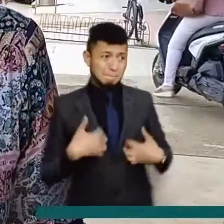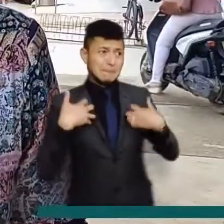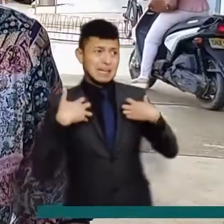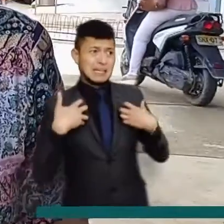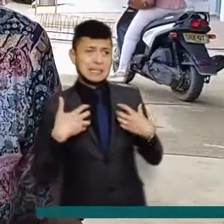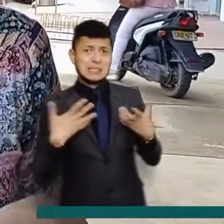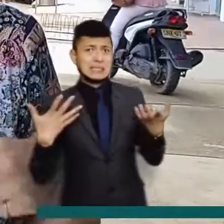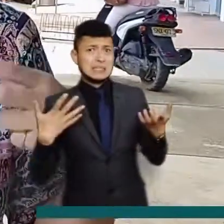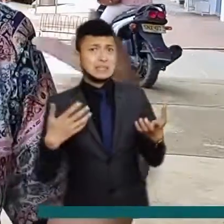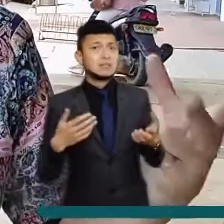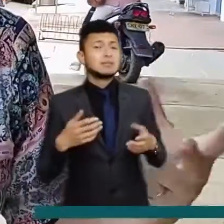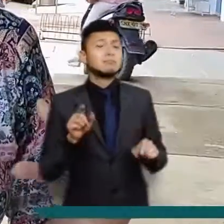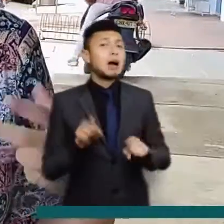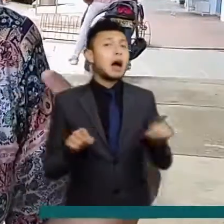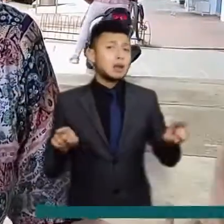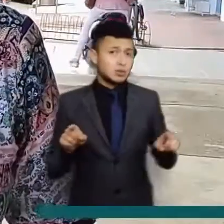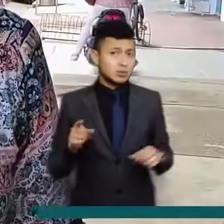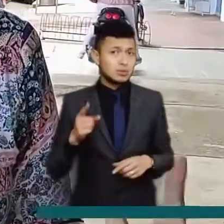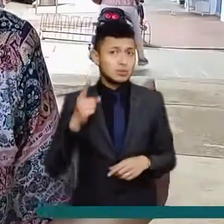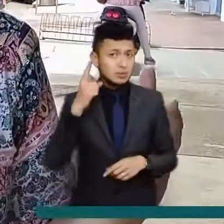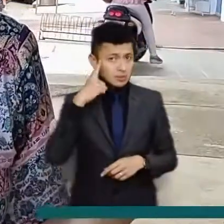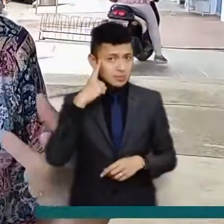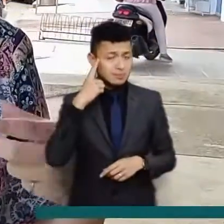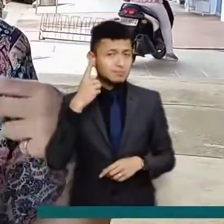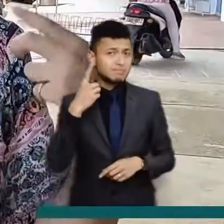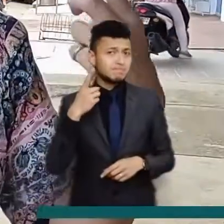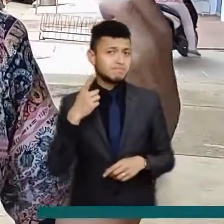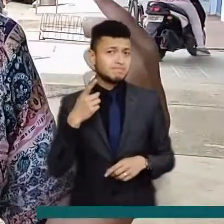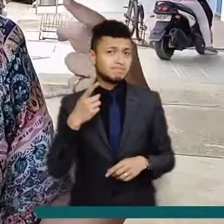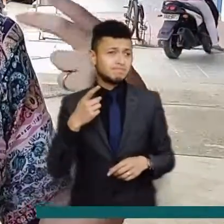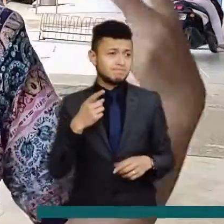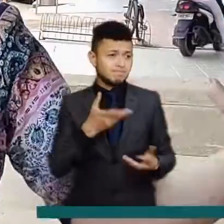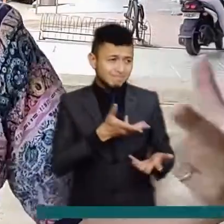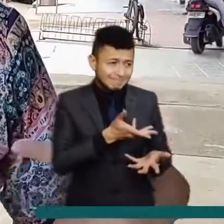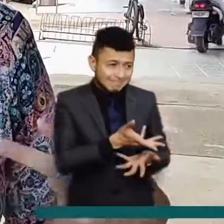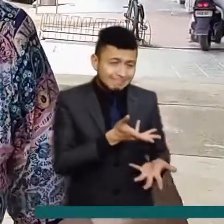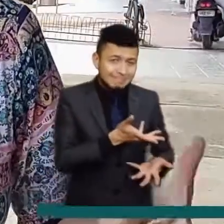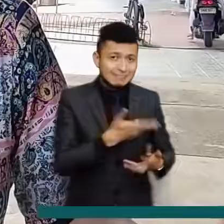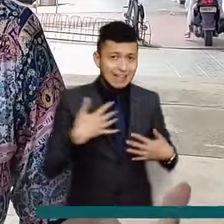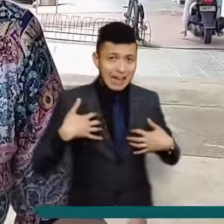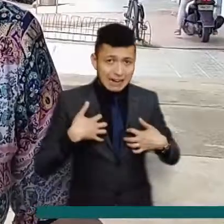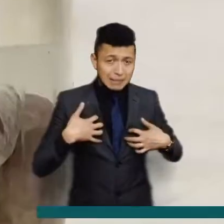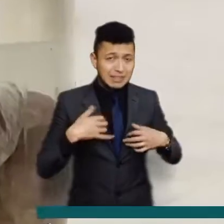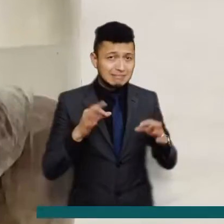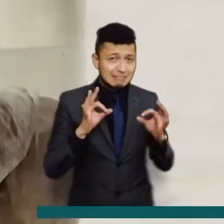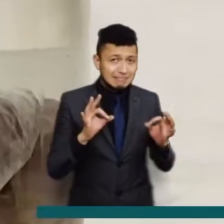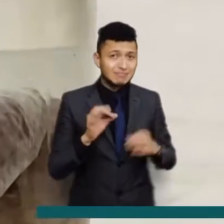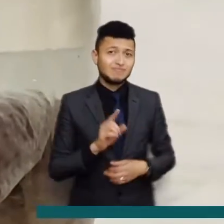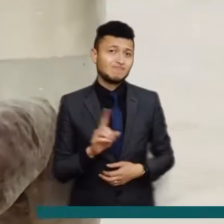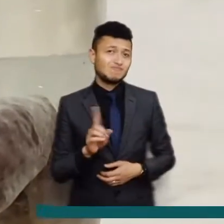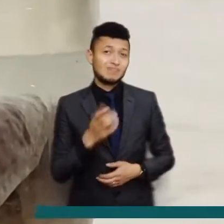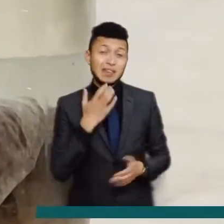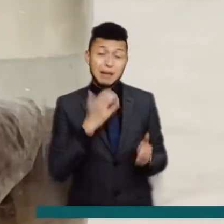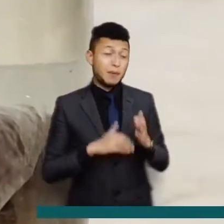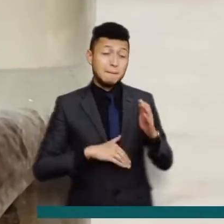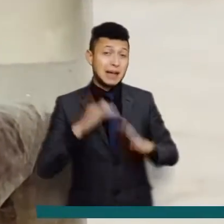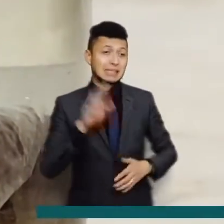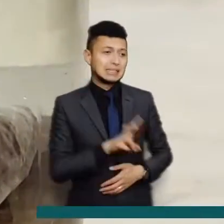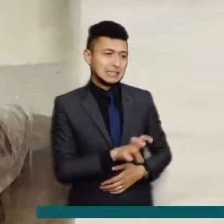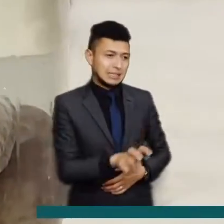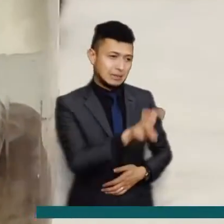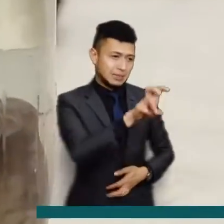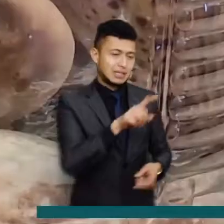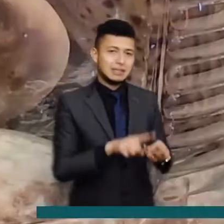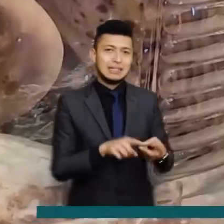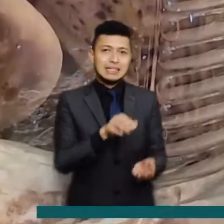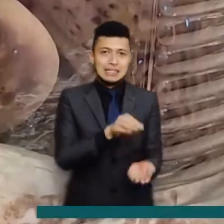o miedos y, digamos, no es la adecuada relación que se tiene con estos animales. Más que todo, digamos, las serpientes,